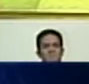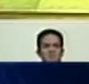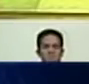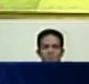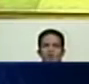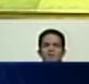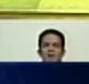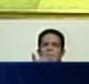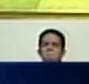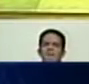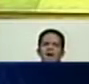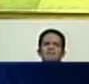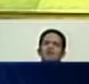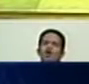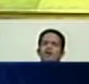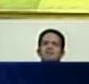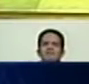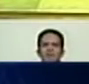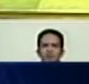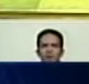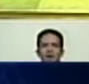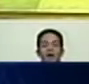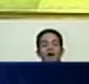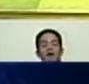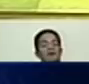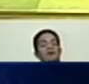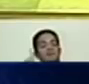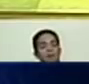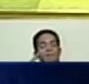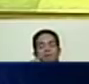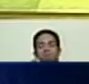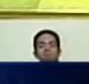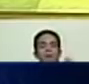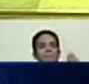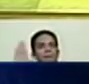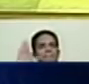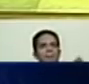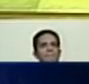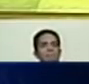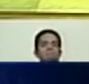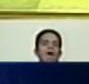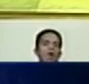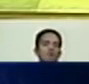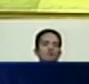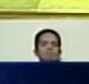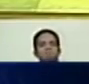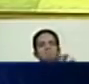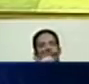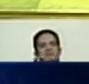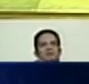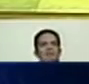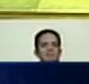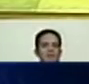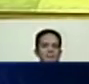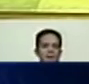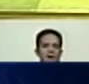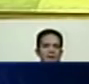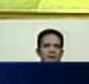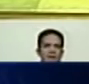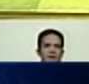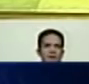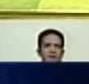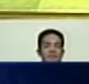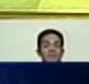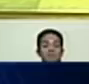contra Venezuela, hasta las intervenciones de nuestros hermanos de América Latina y el Caribe, que en